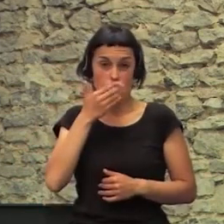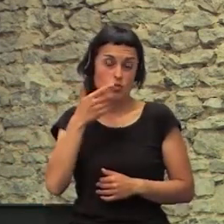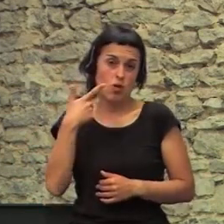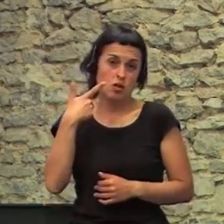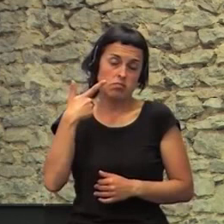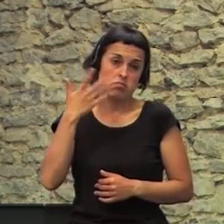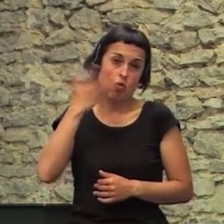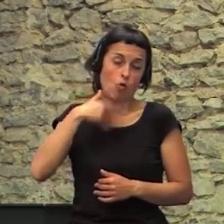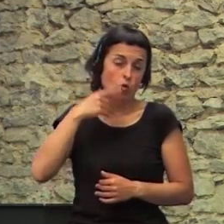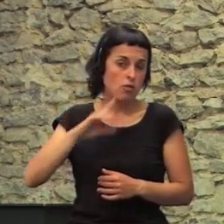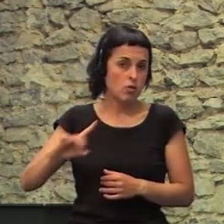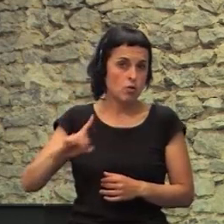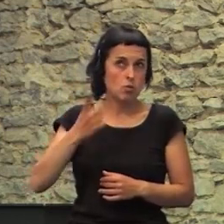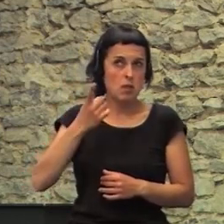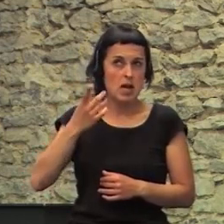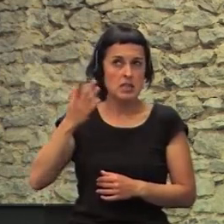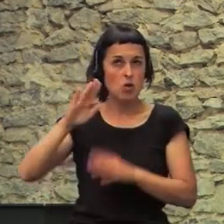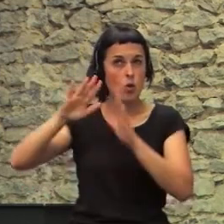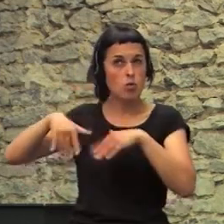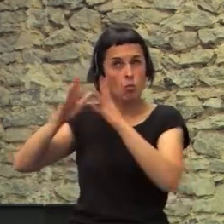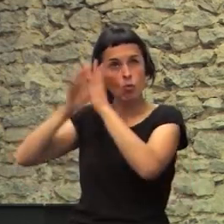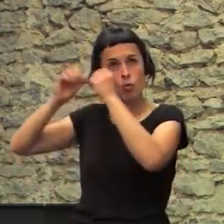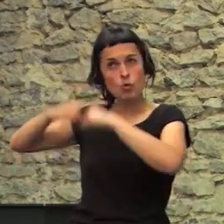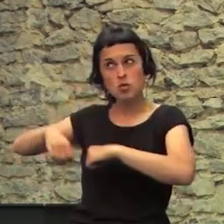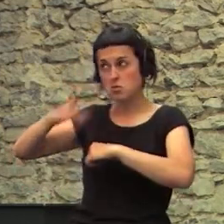Aunque el último consenso que es